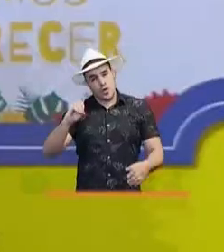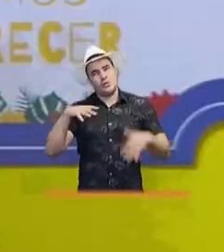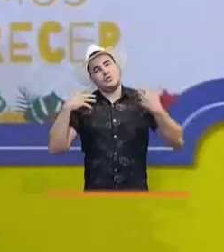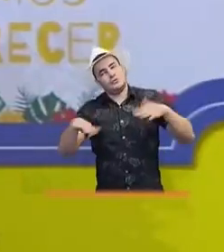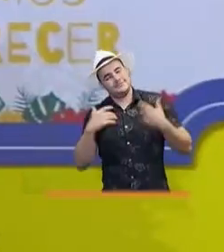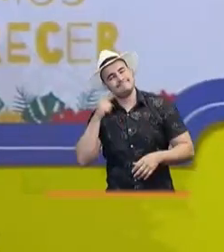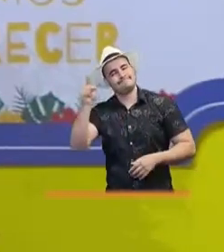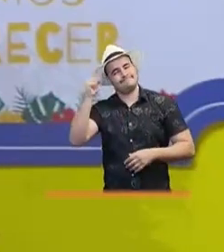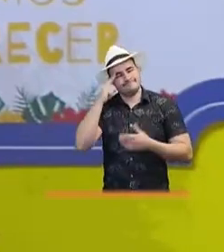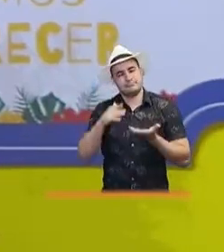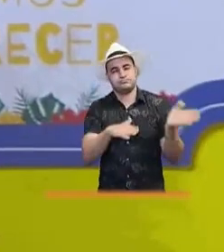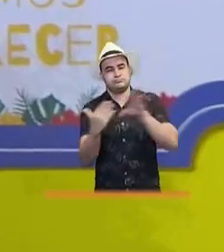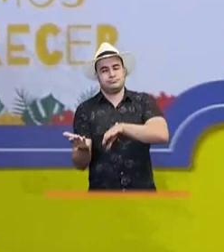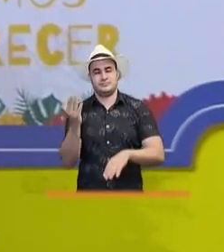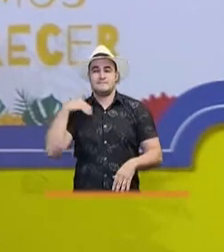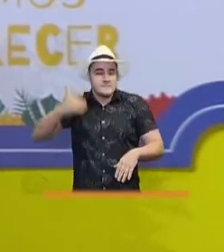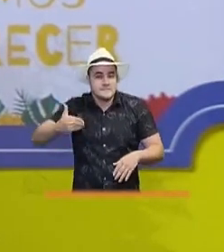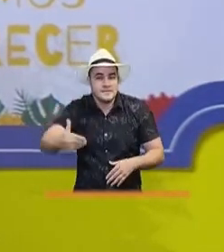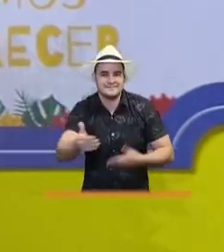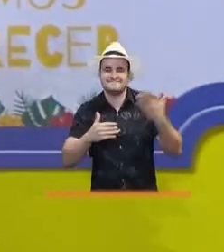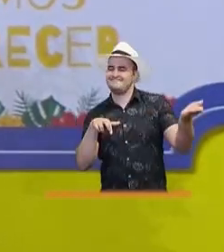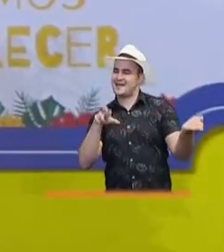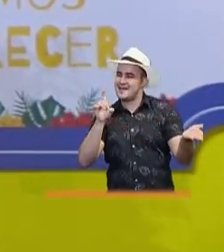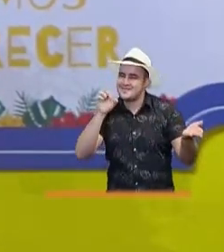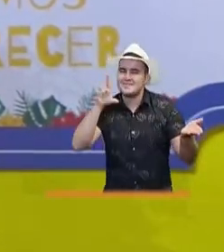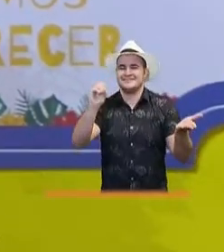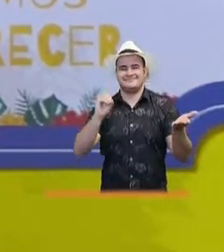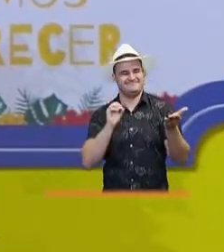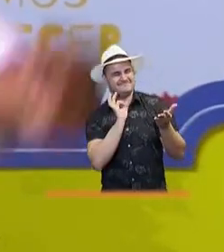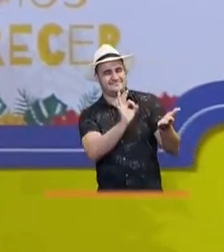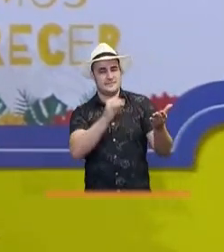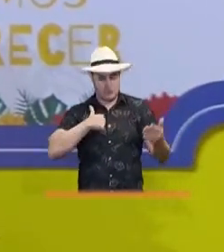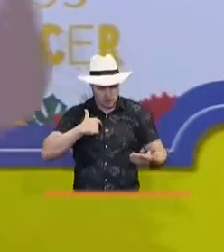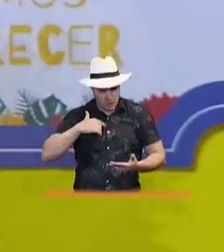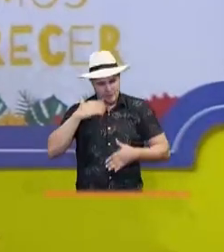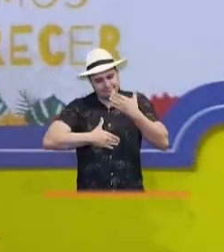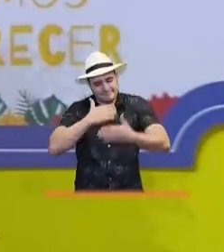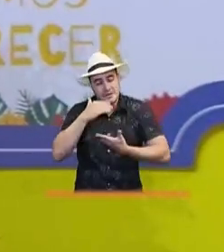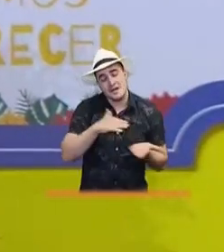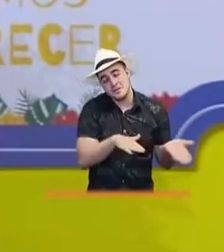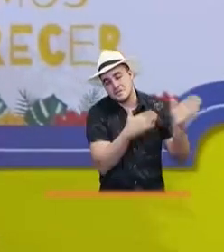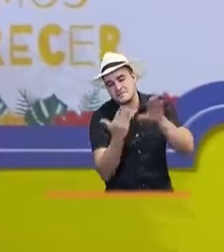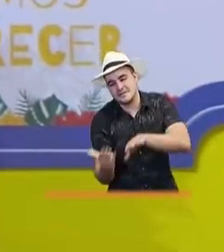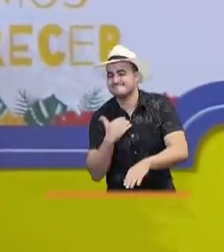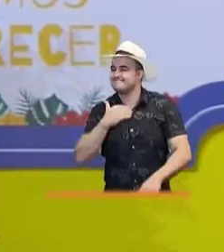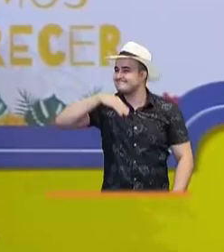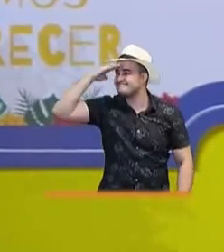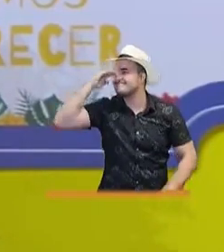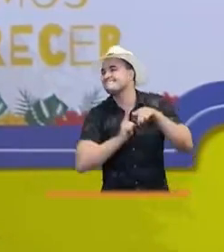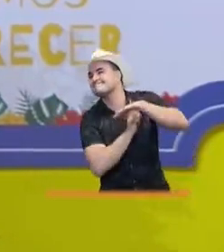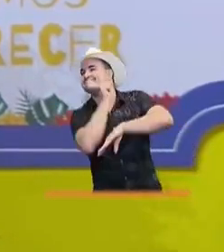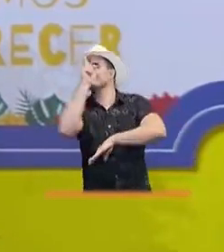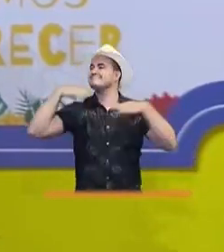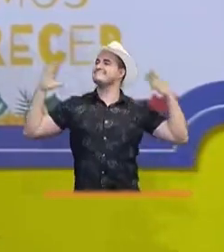Ñito, y hoy Pedrito Fernández. Cuando muera yo también, me iré a